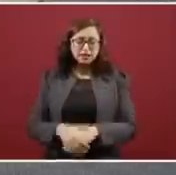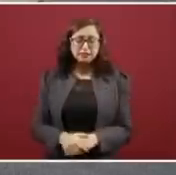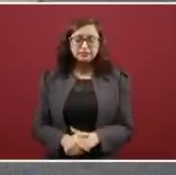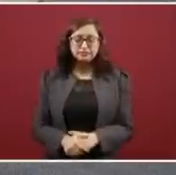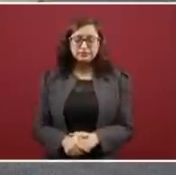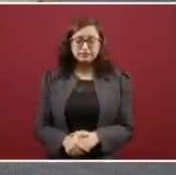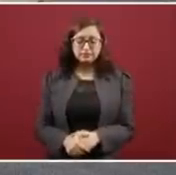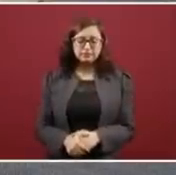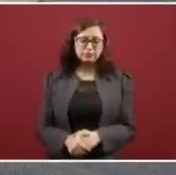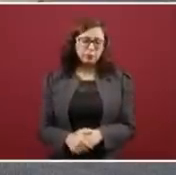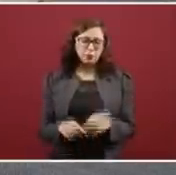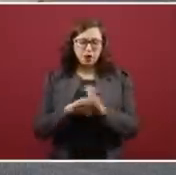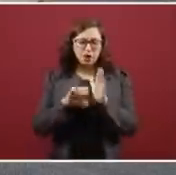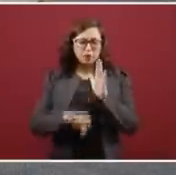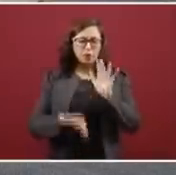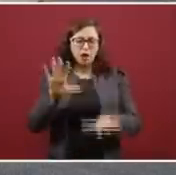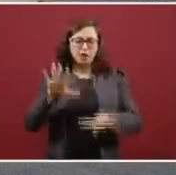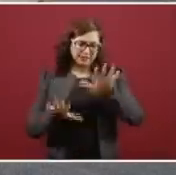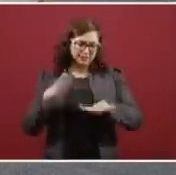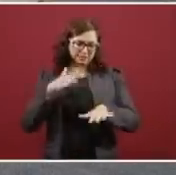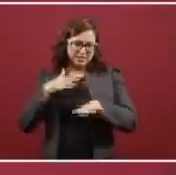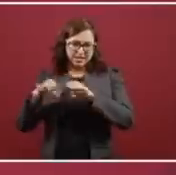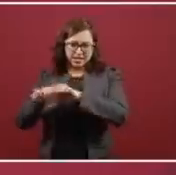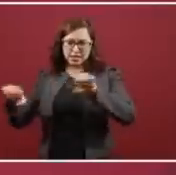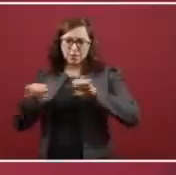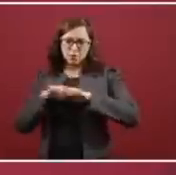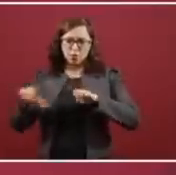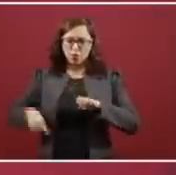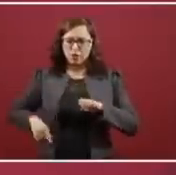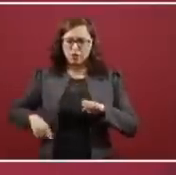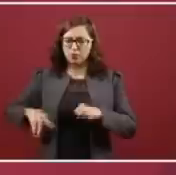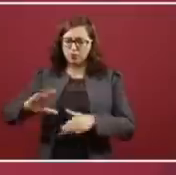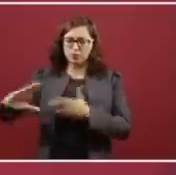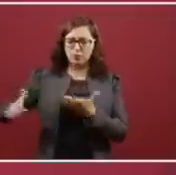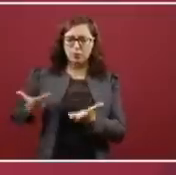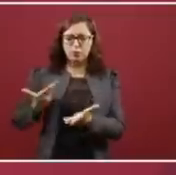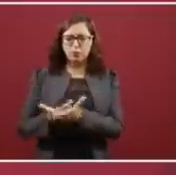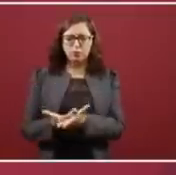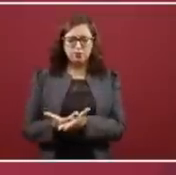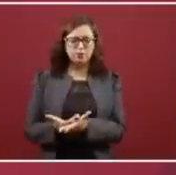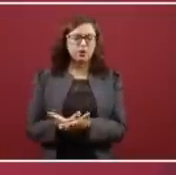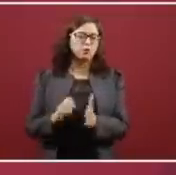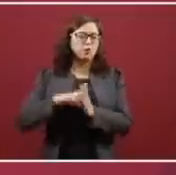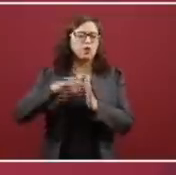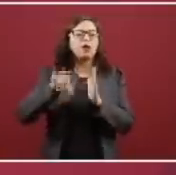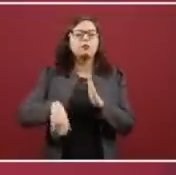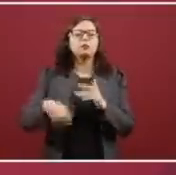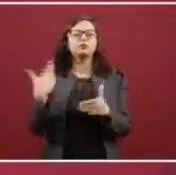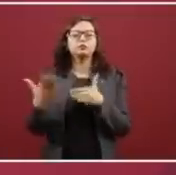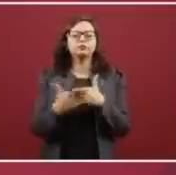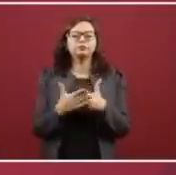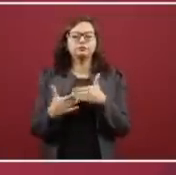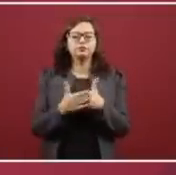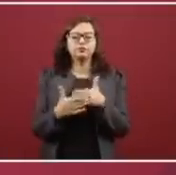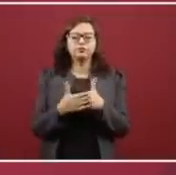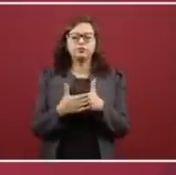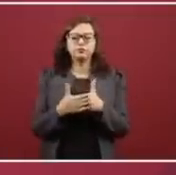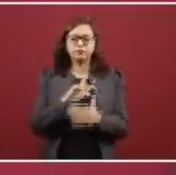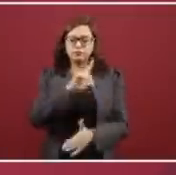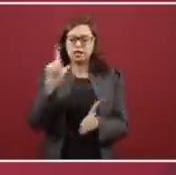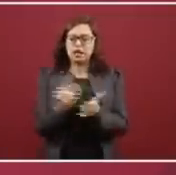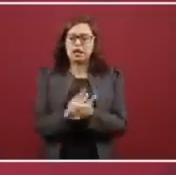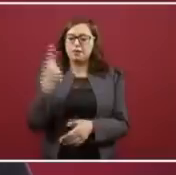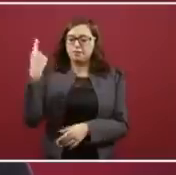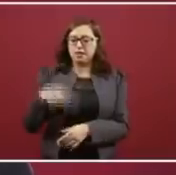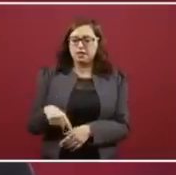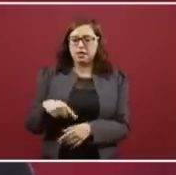plantean algo en el gobierno ahora estamos por entregar de conformidad con la